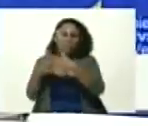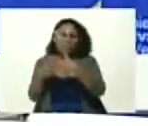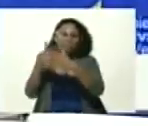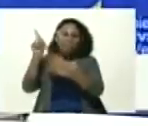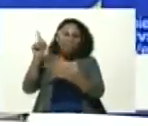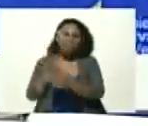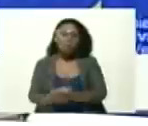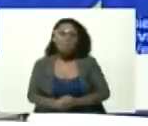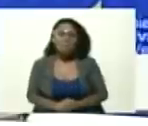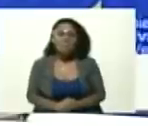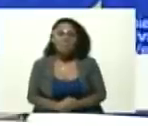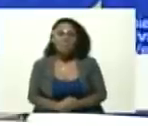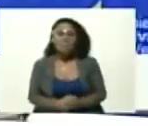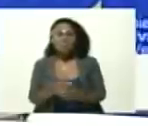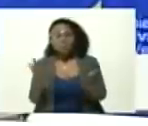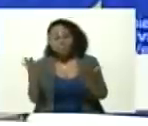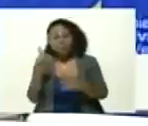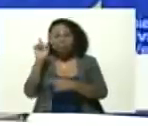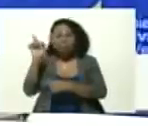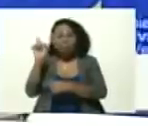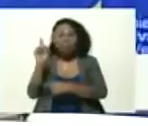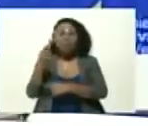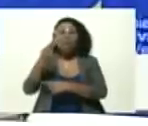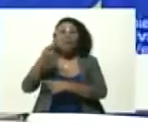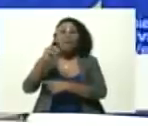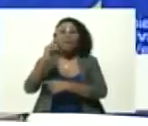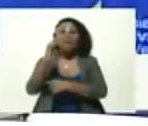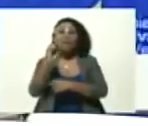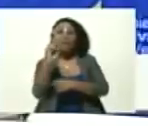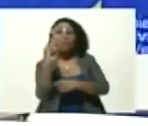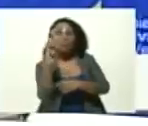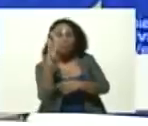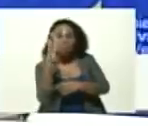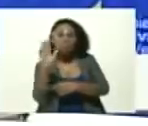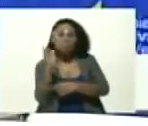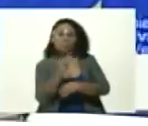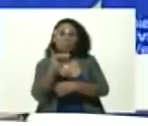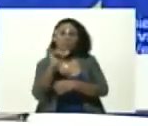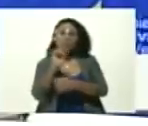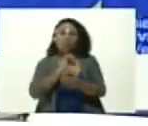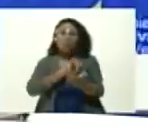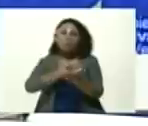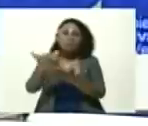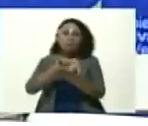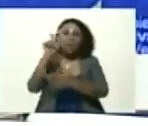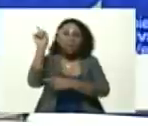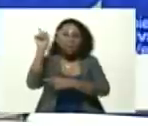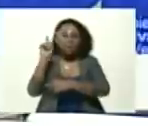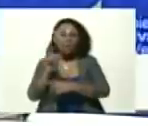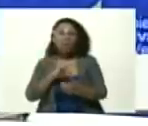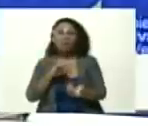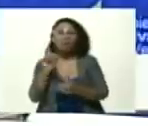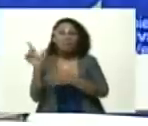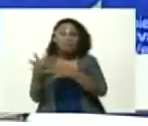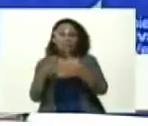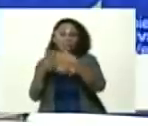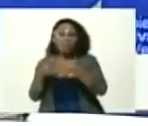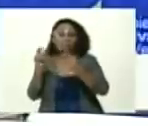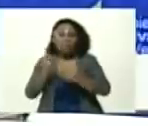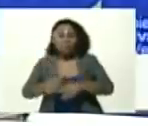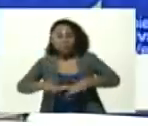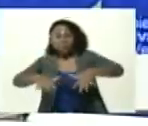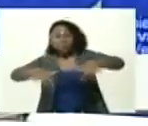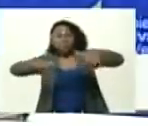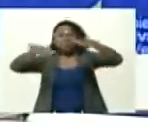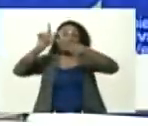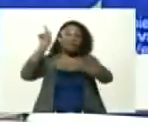Jersey, a New York, a todos los vecinos allá de Nueva York y Nueva Jersey. Bueno, tremenda inundación.